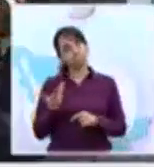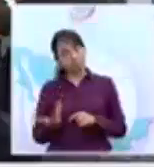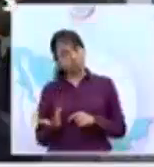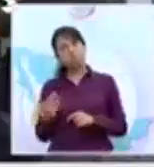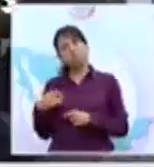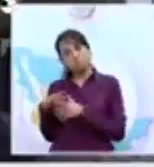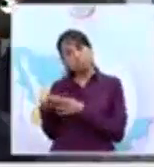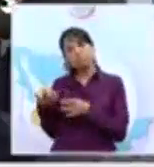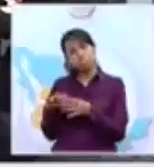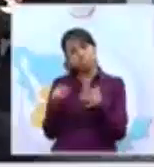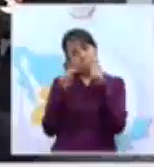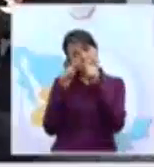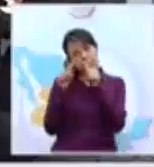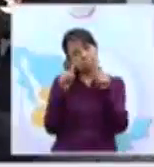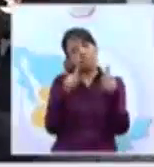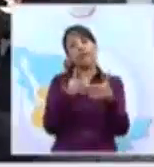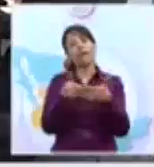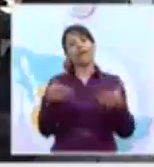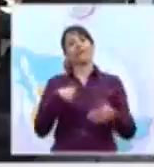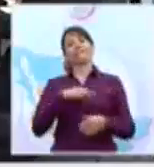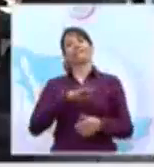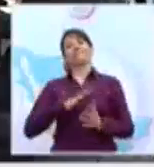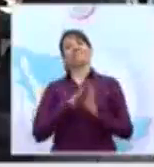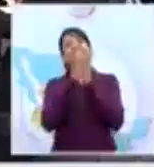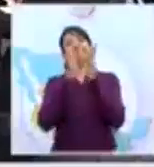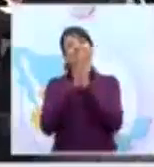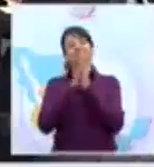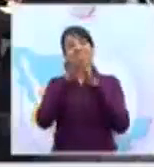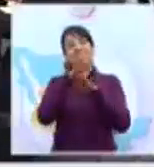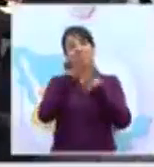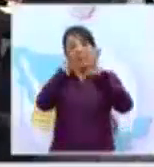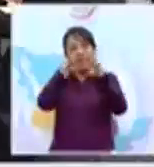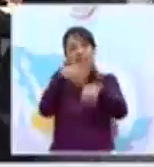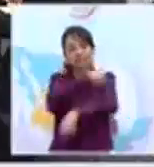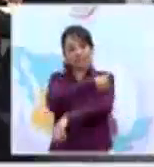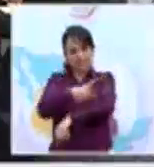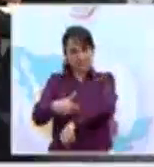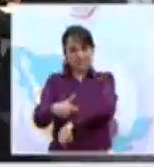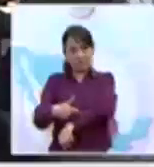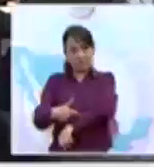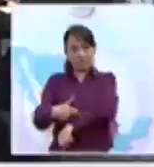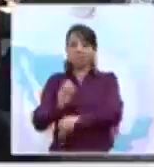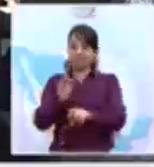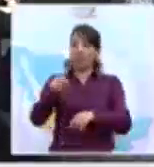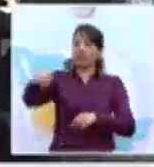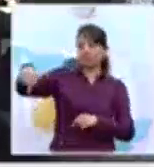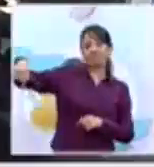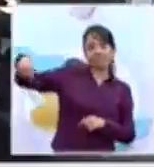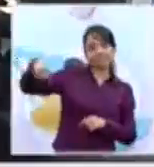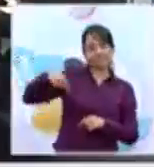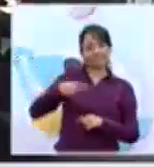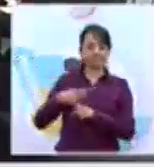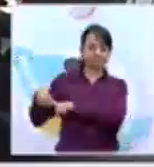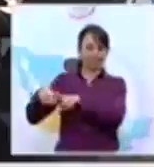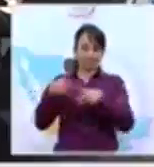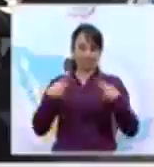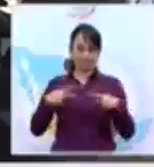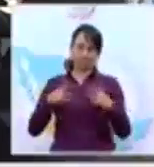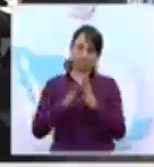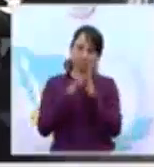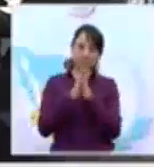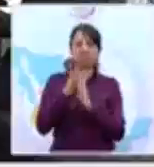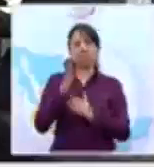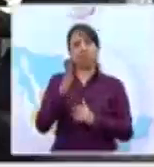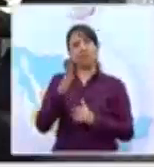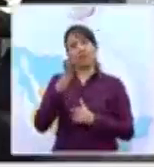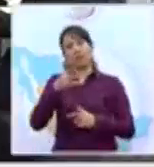familia. Hemos coincidido varios de los aquí participantes de los límites de un enfoque asistencial, de una política